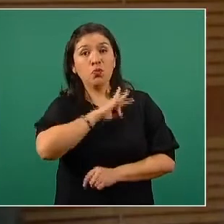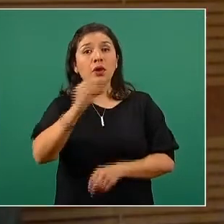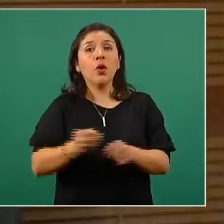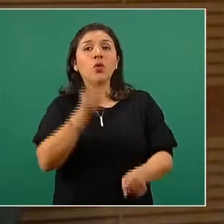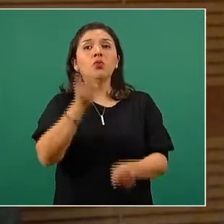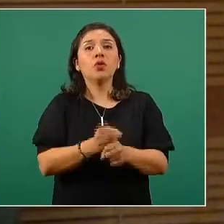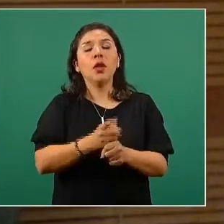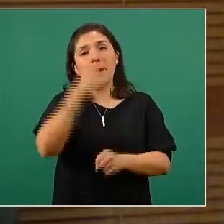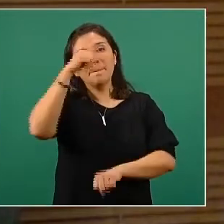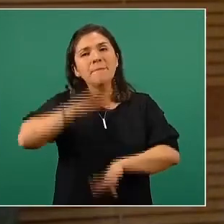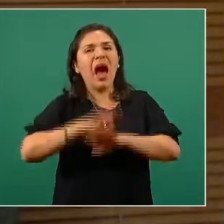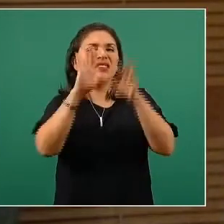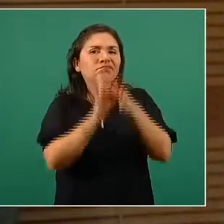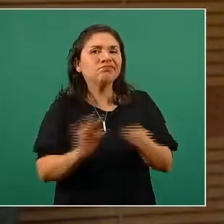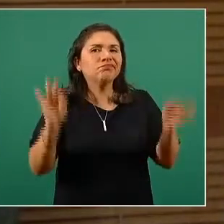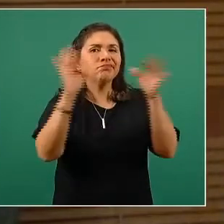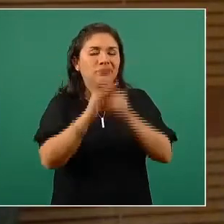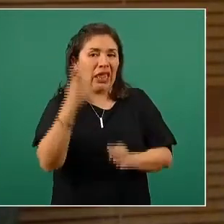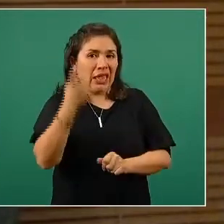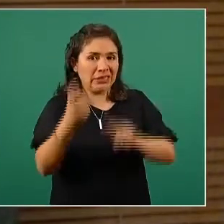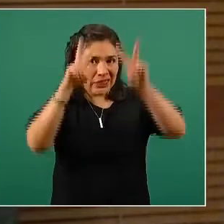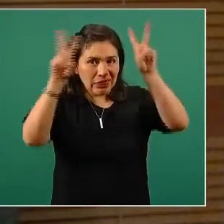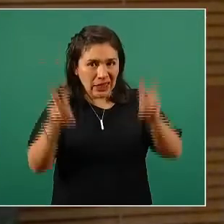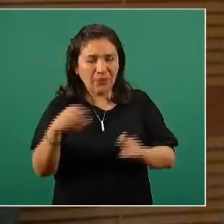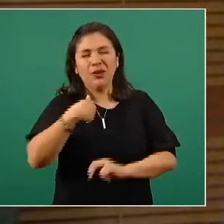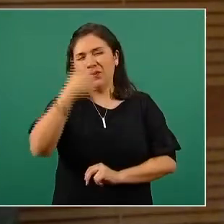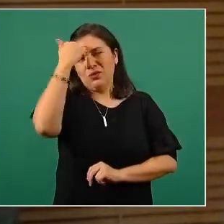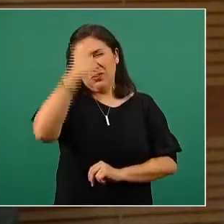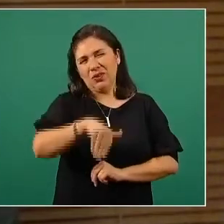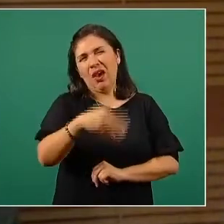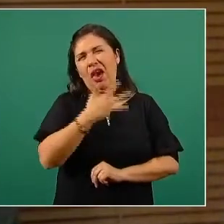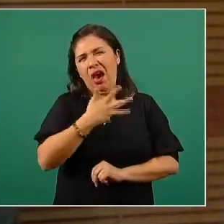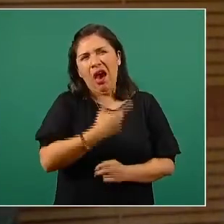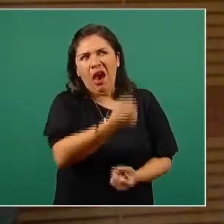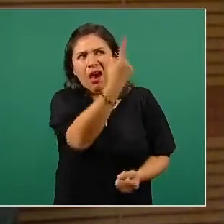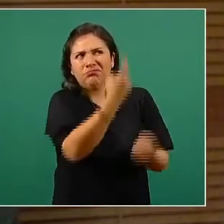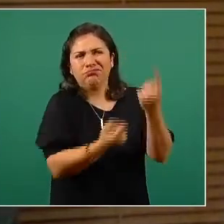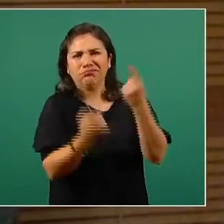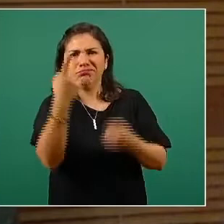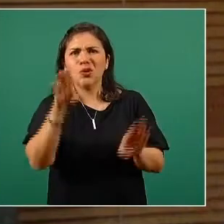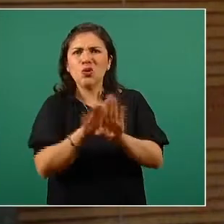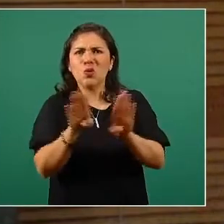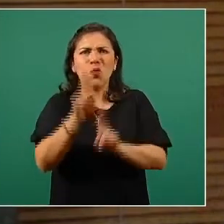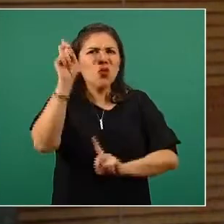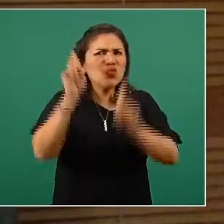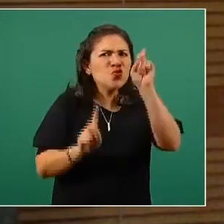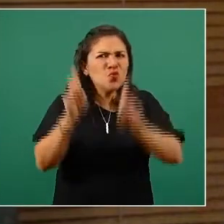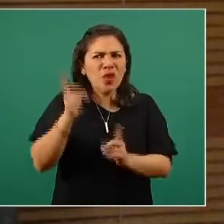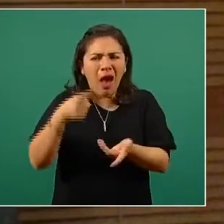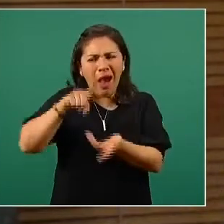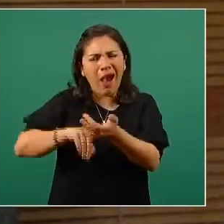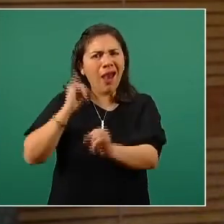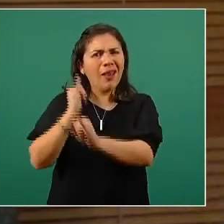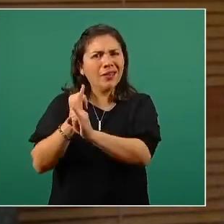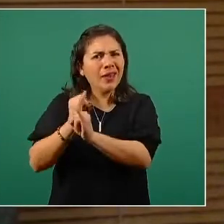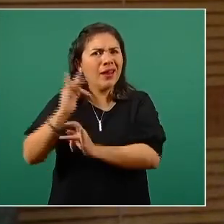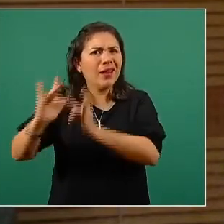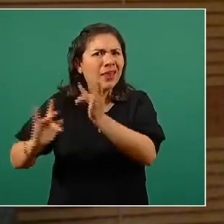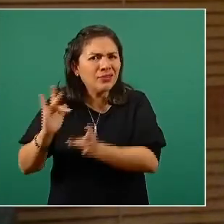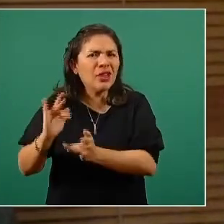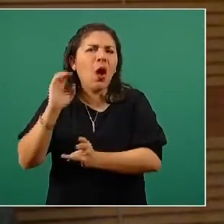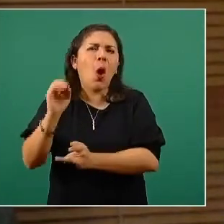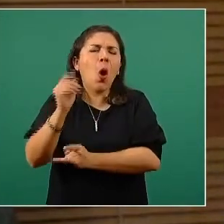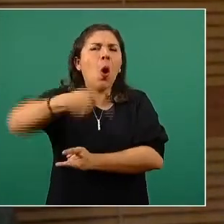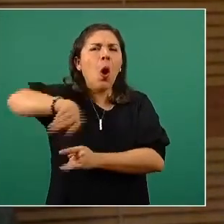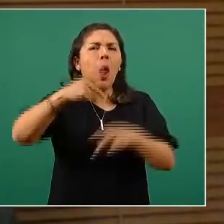de aclarar este aspecto que sé que ha causado dudas en redes sociales y también en la